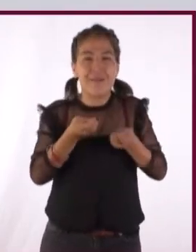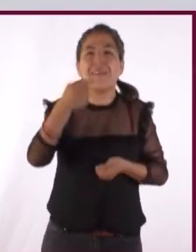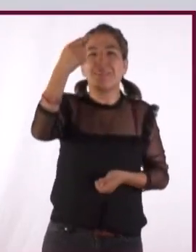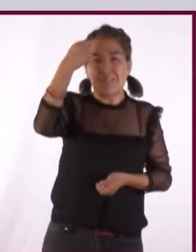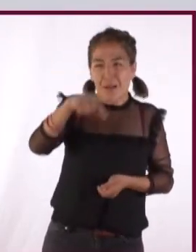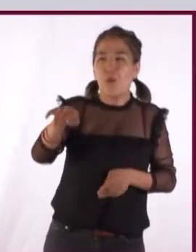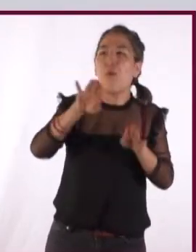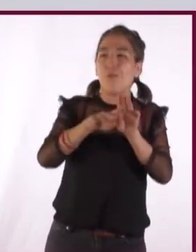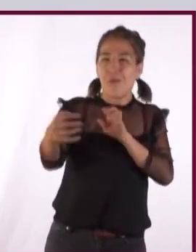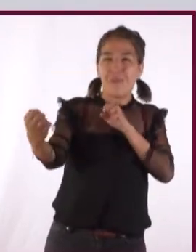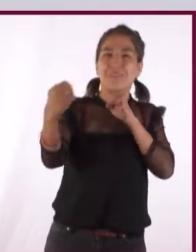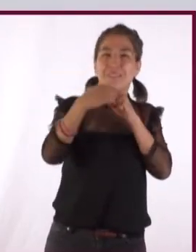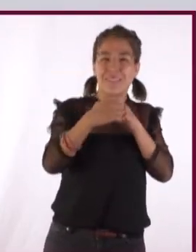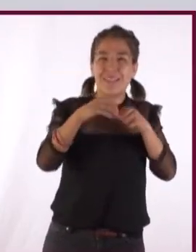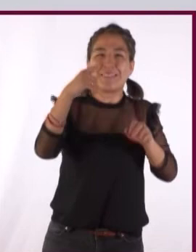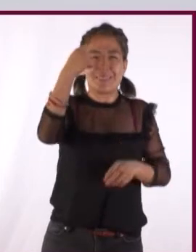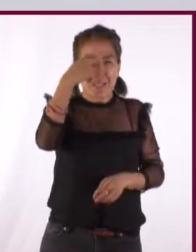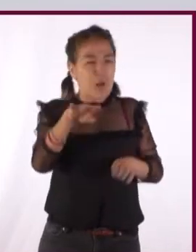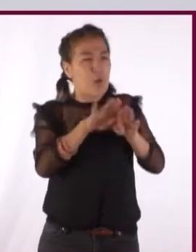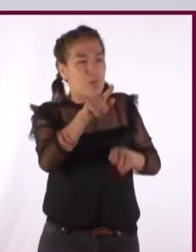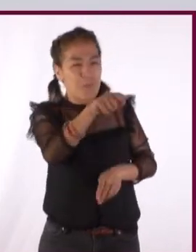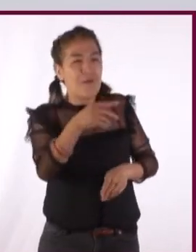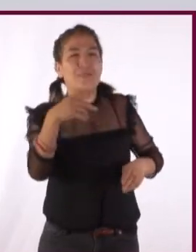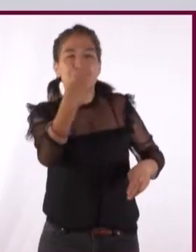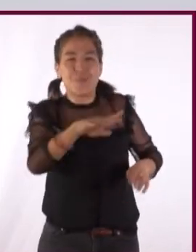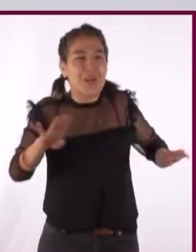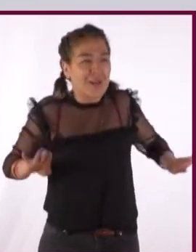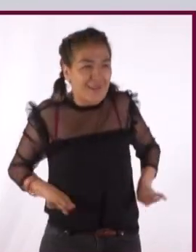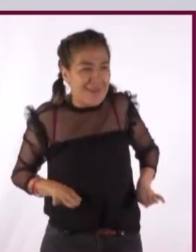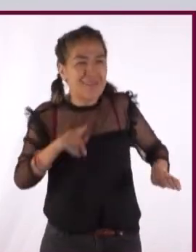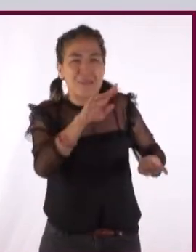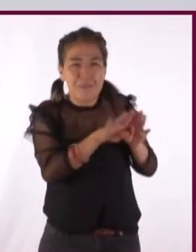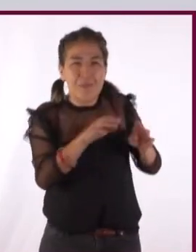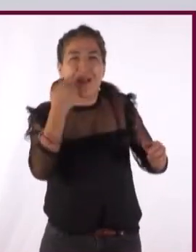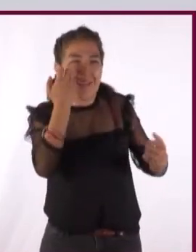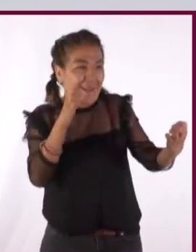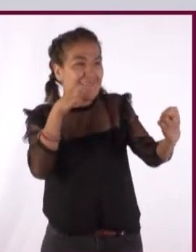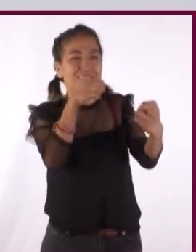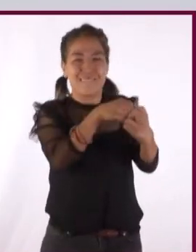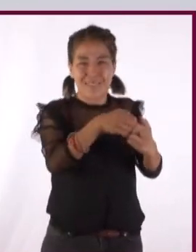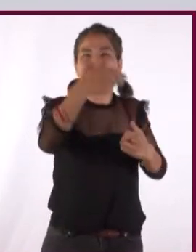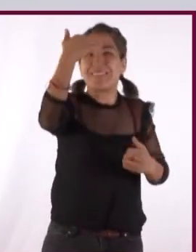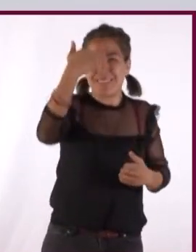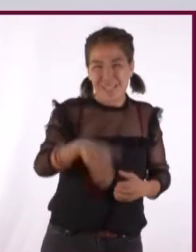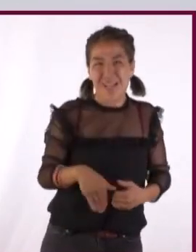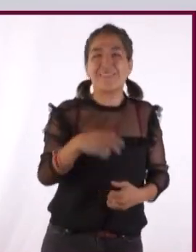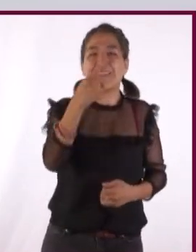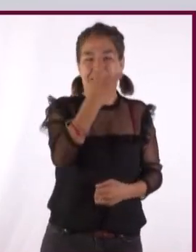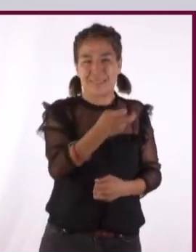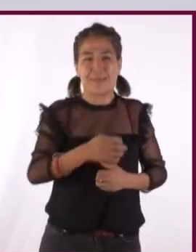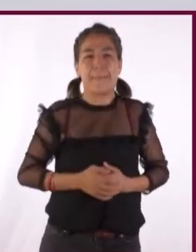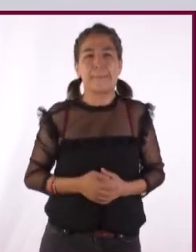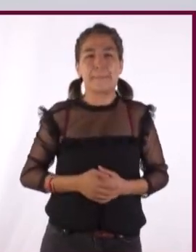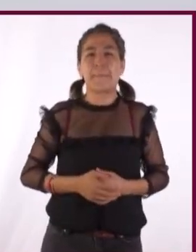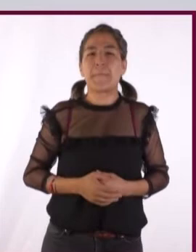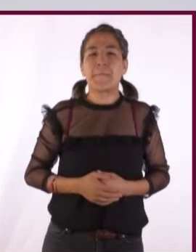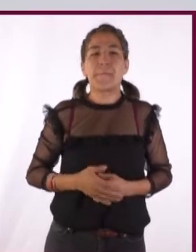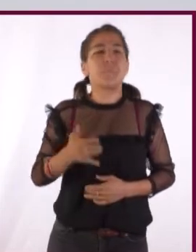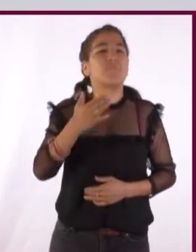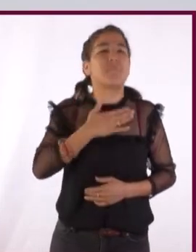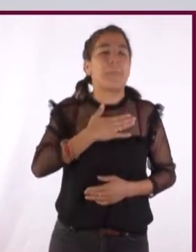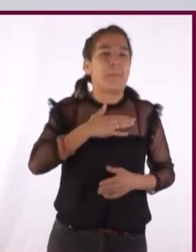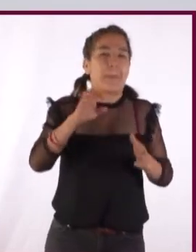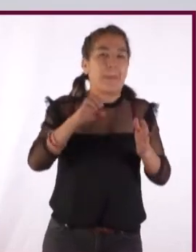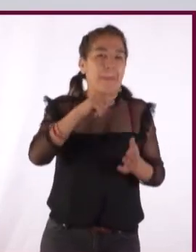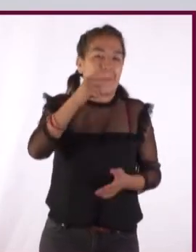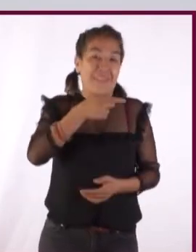emociones, sabe encontrar cómo manipularnos emocionalmente, ¿no? Ahora, digo que es parcial